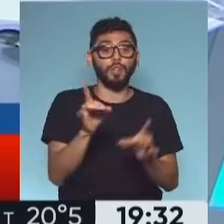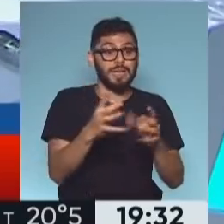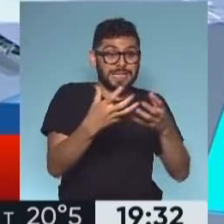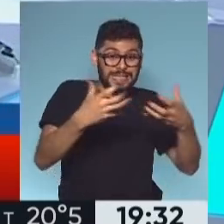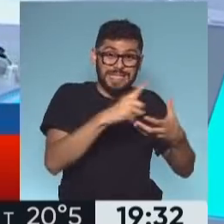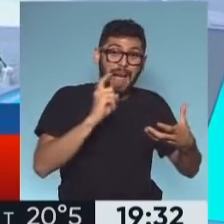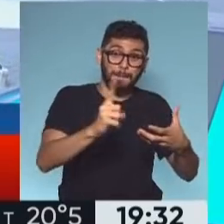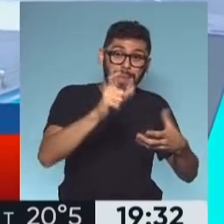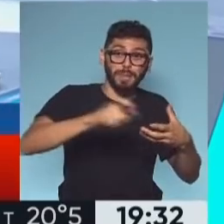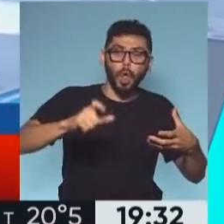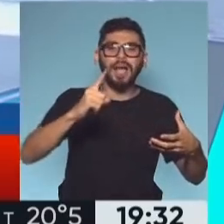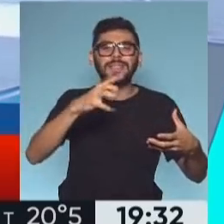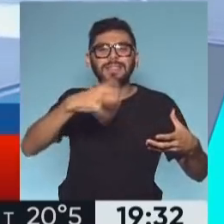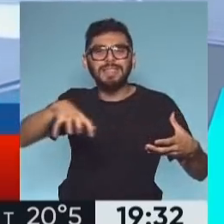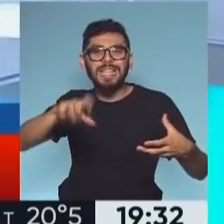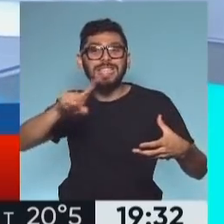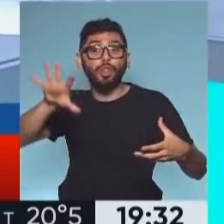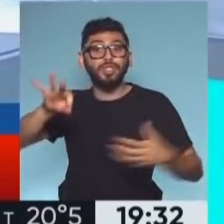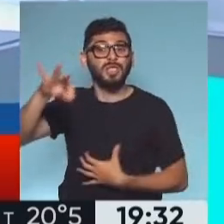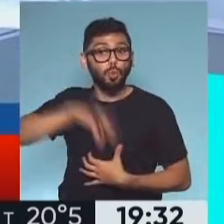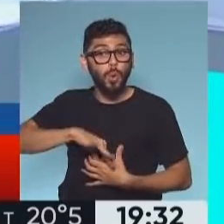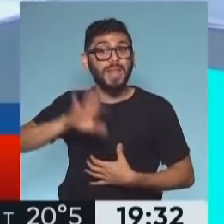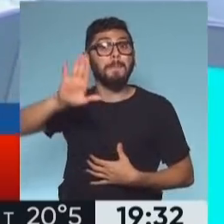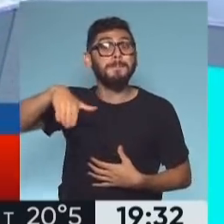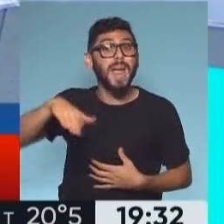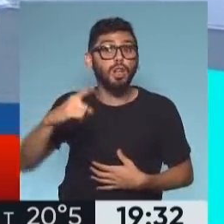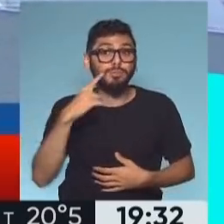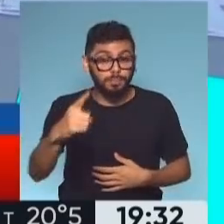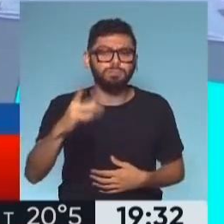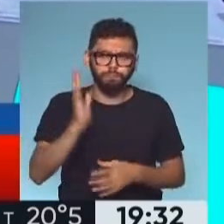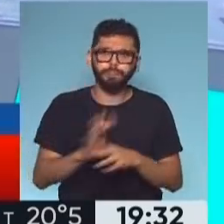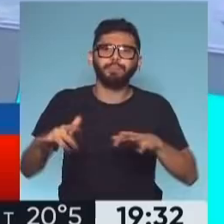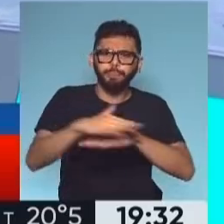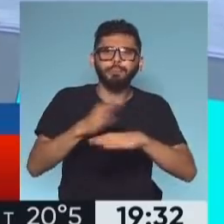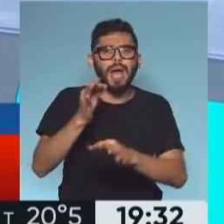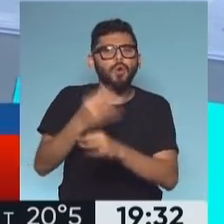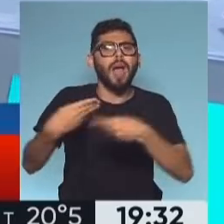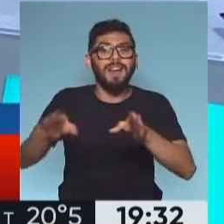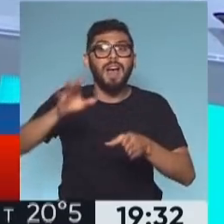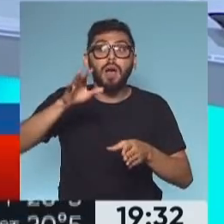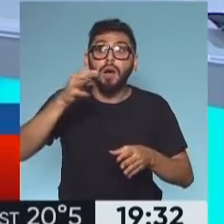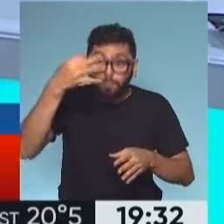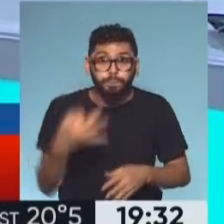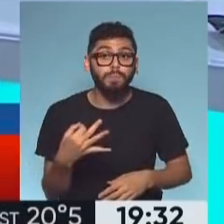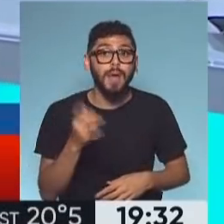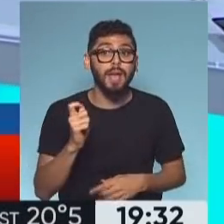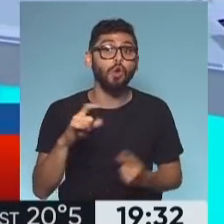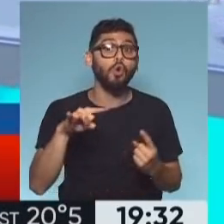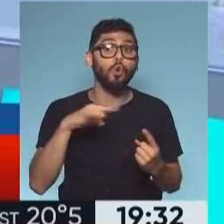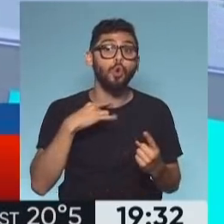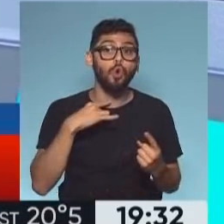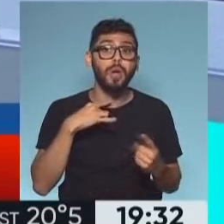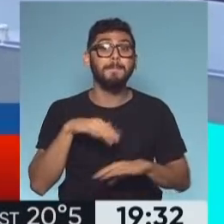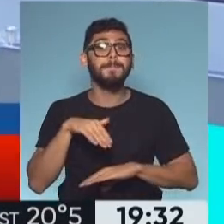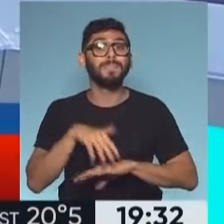otro de los parámetros, para circular, ¿sí?, y para mandar la escolaridad presencial. ¿Quiénes tienen? Jujuy y